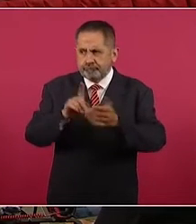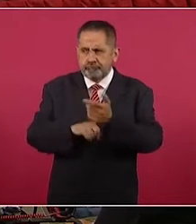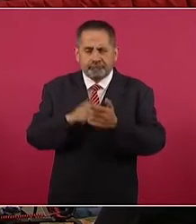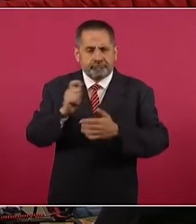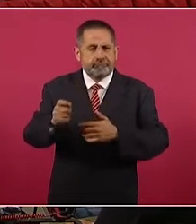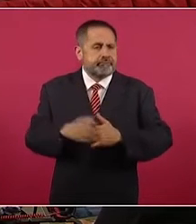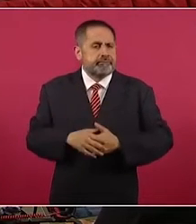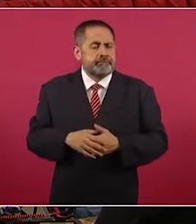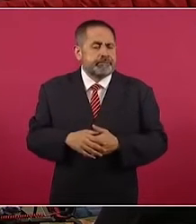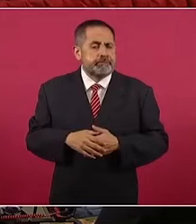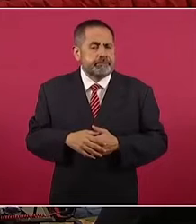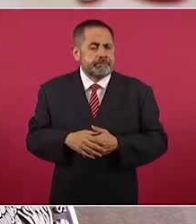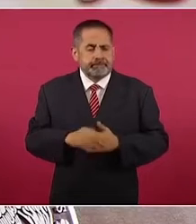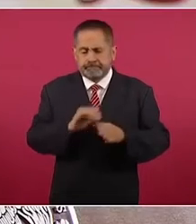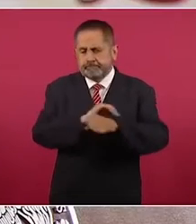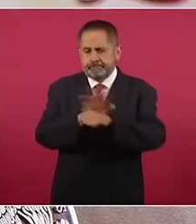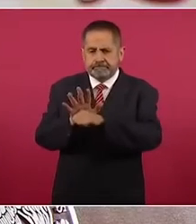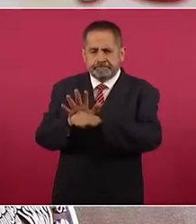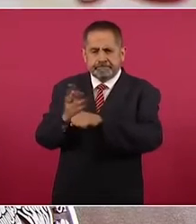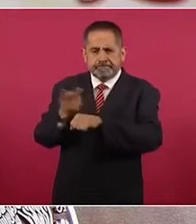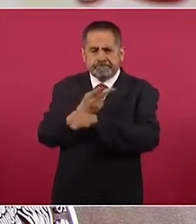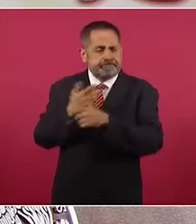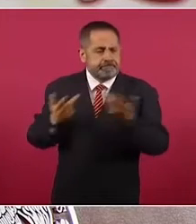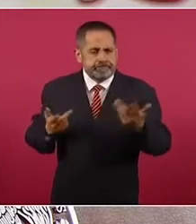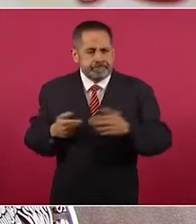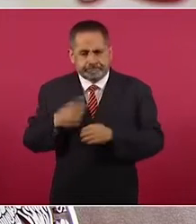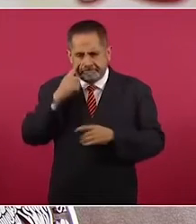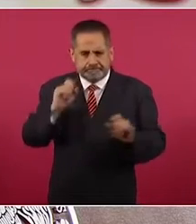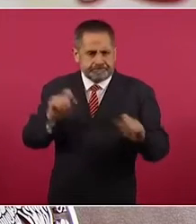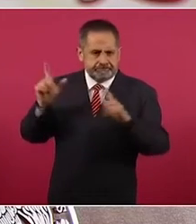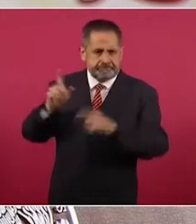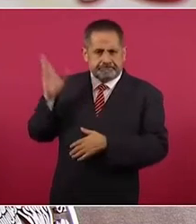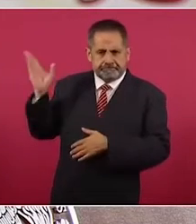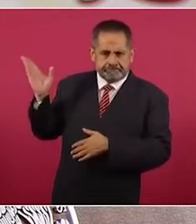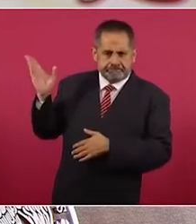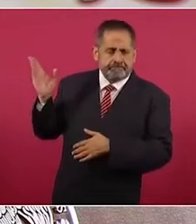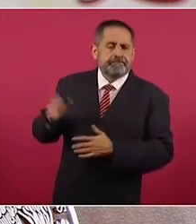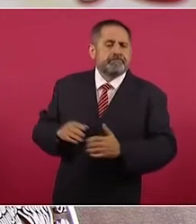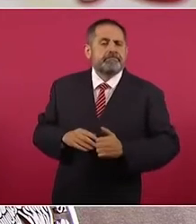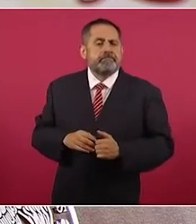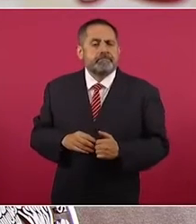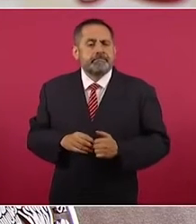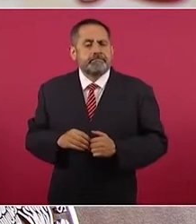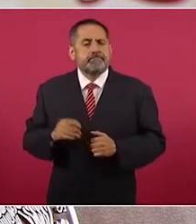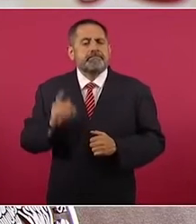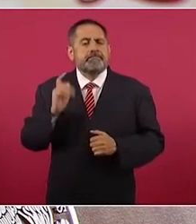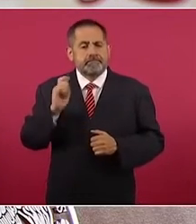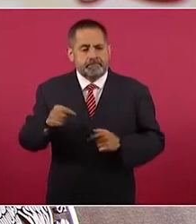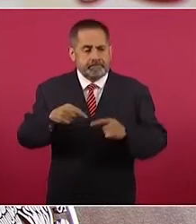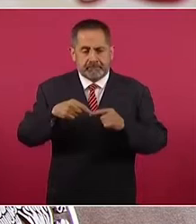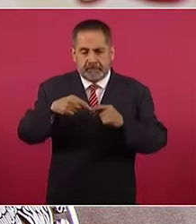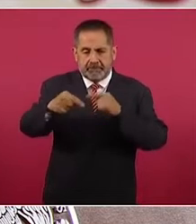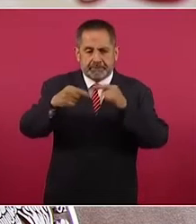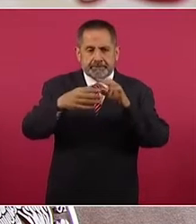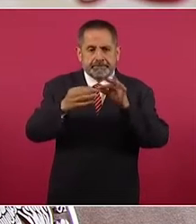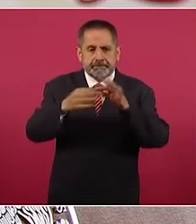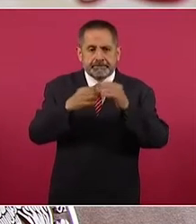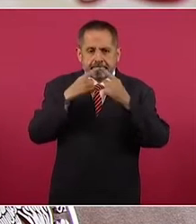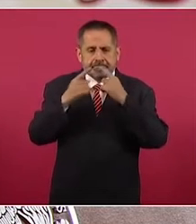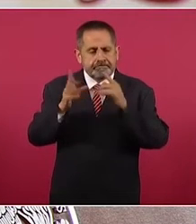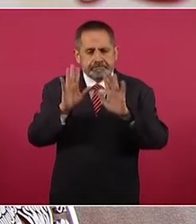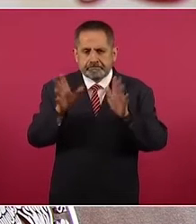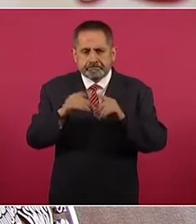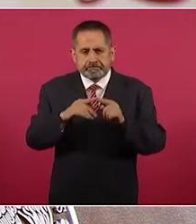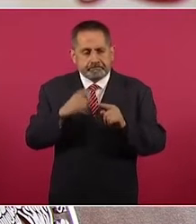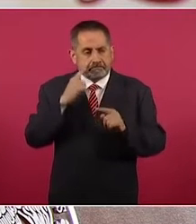de la epidemia de COVID-19. Vemos la primera imagen, por favor, que nos muestra que ya tenemos esta tendencia muy claramente establecida